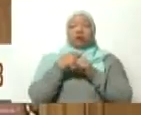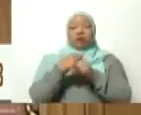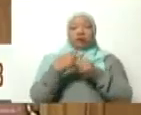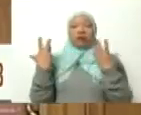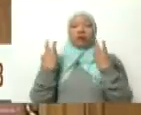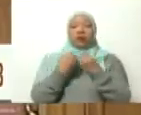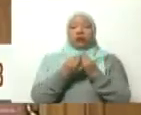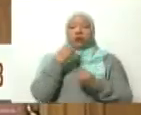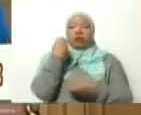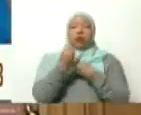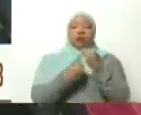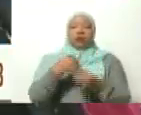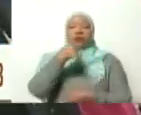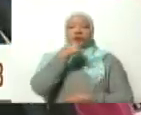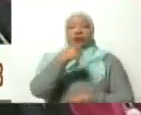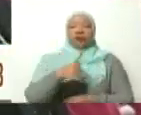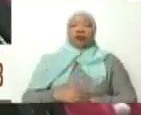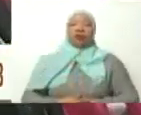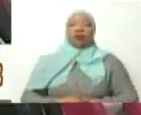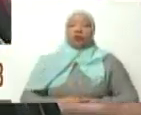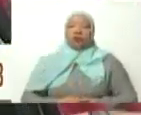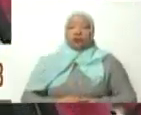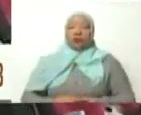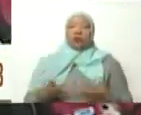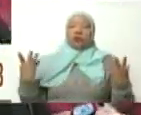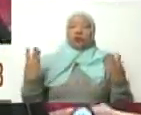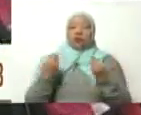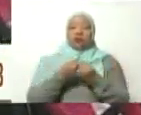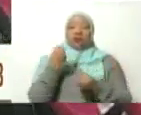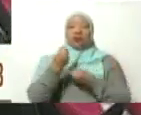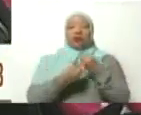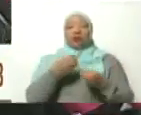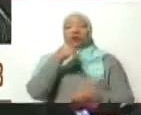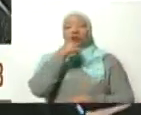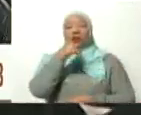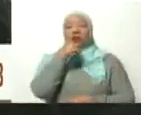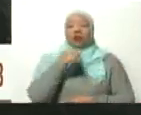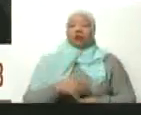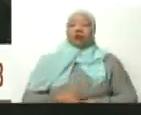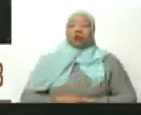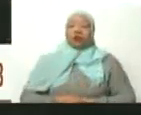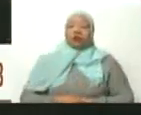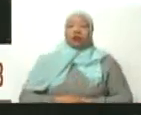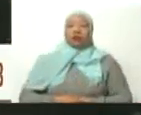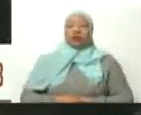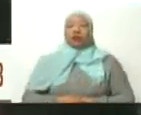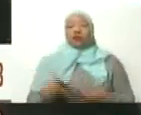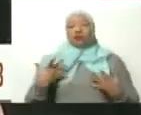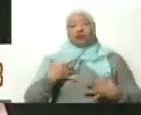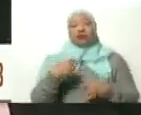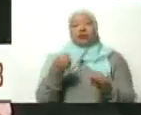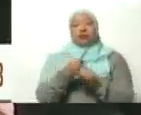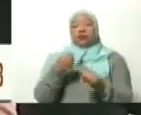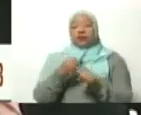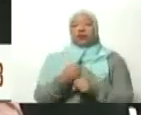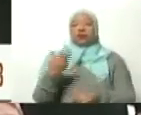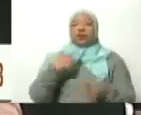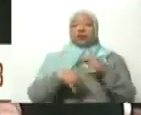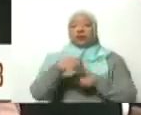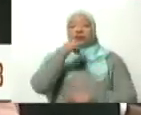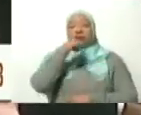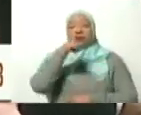ejecutiva considerando a Venezuela una amenaza inusual y extraordinaria a la política exterior de los Estados